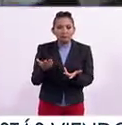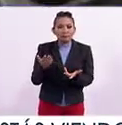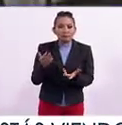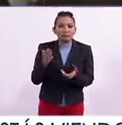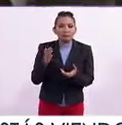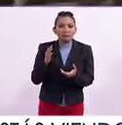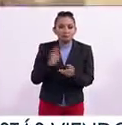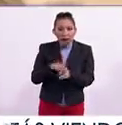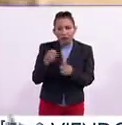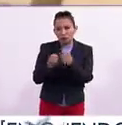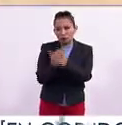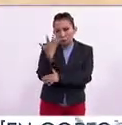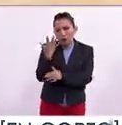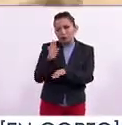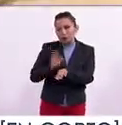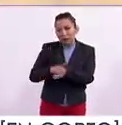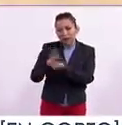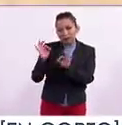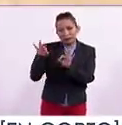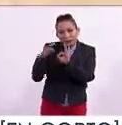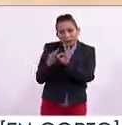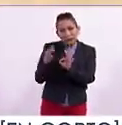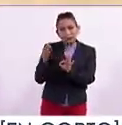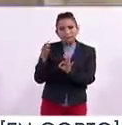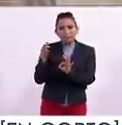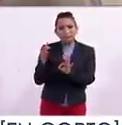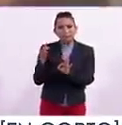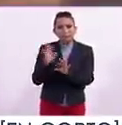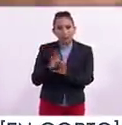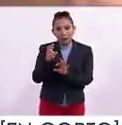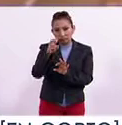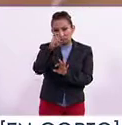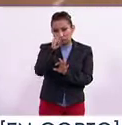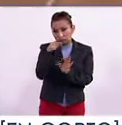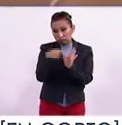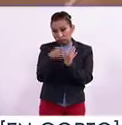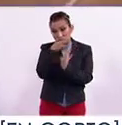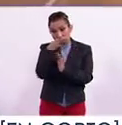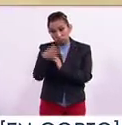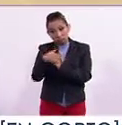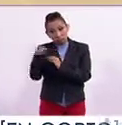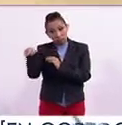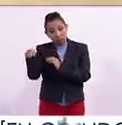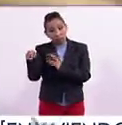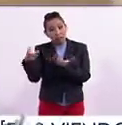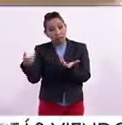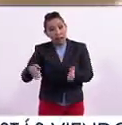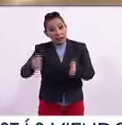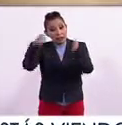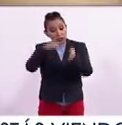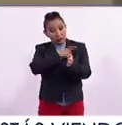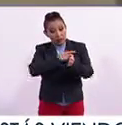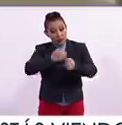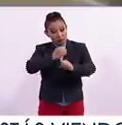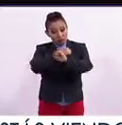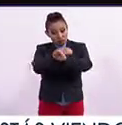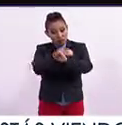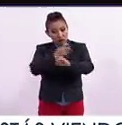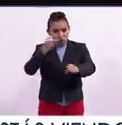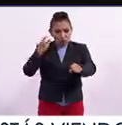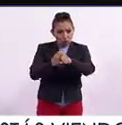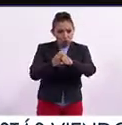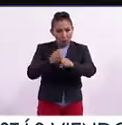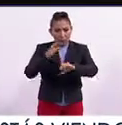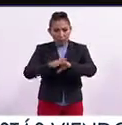actualizadas, más refinadas y más severas, o sea, dan lugar a que los edificios sean un poco más robustos,